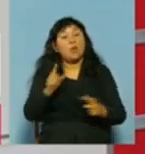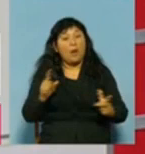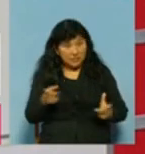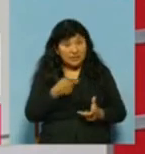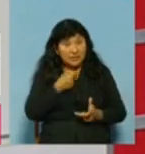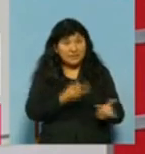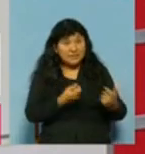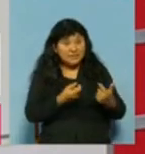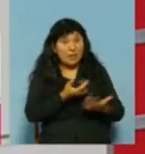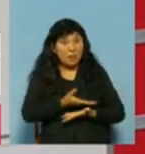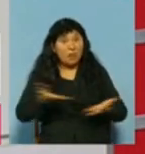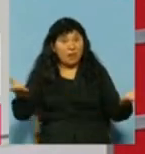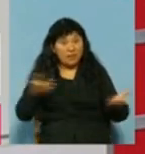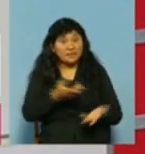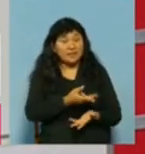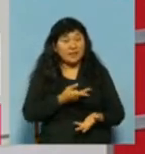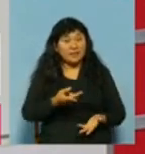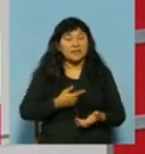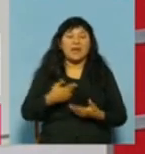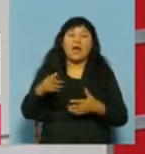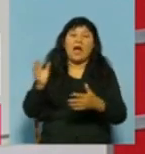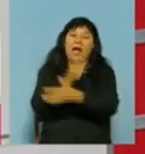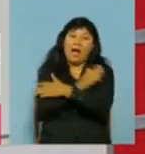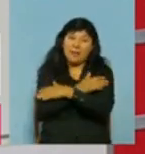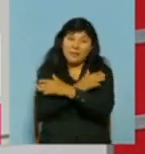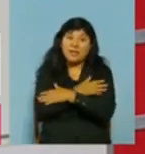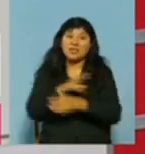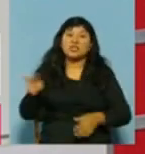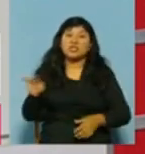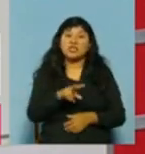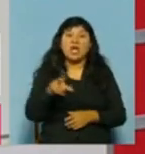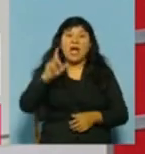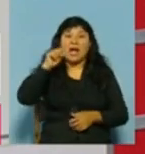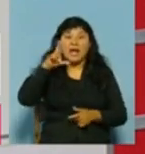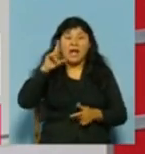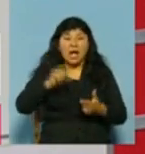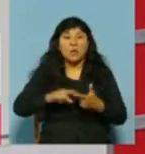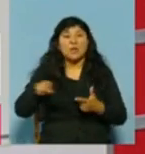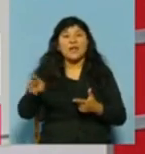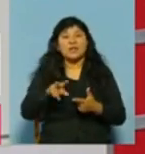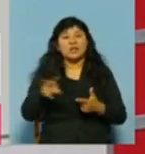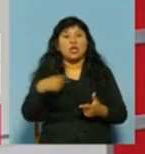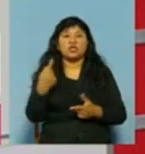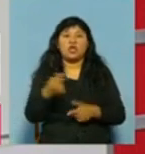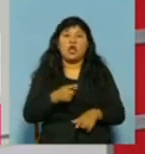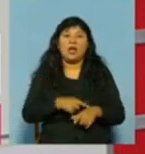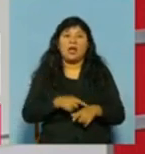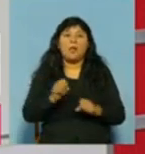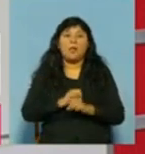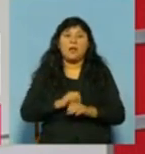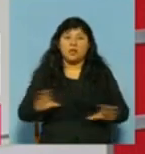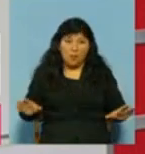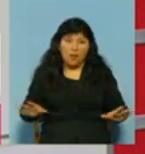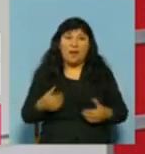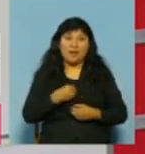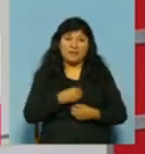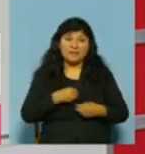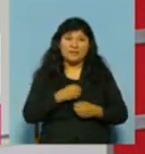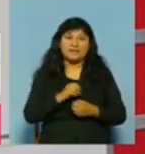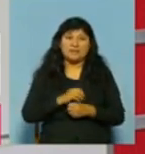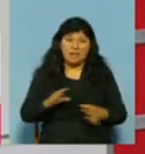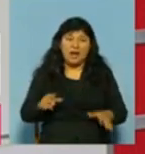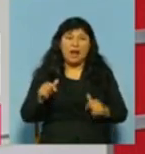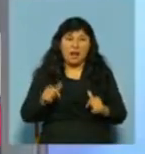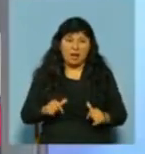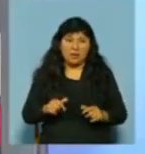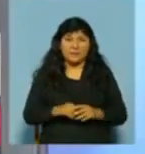Claudia, a todos, este mal momento que estamos pasando. Aquí está Claudia también, Emiliano. Claudia también. Bueno, sí,